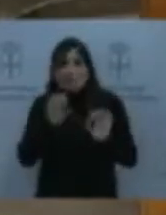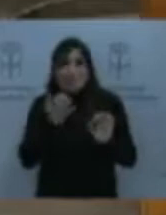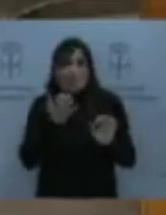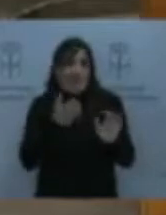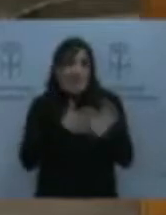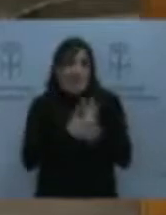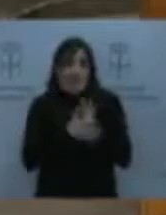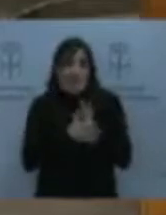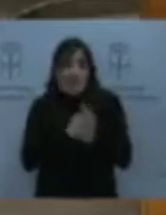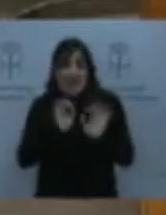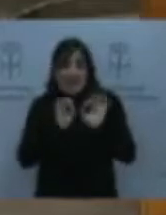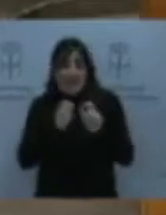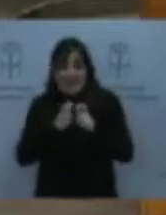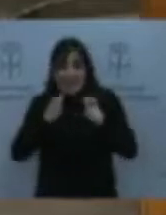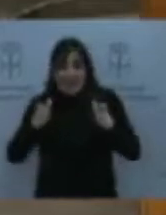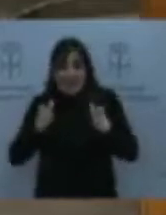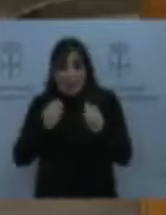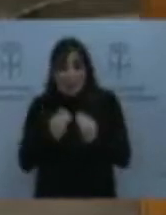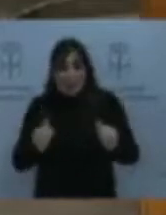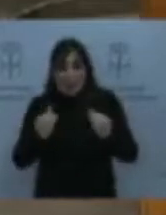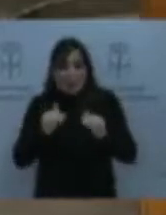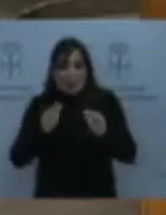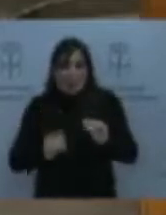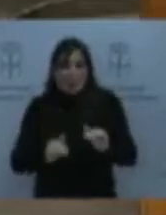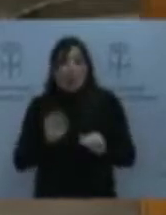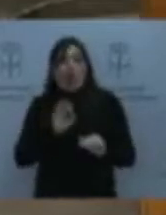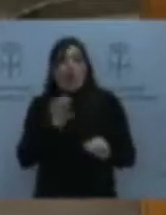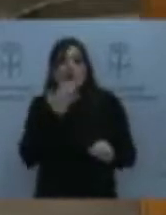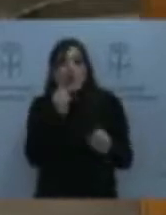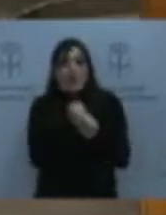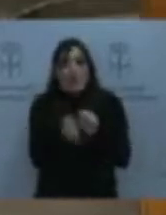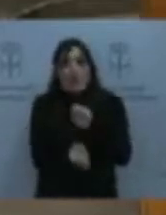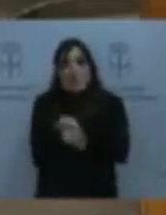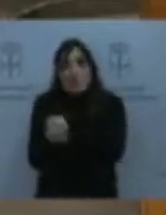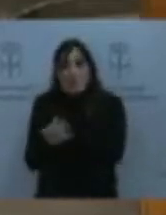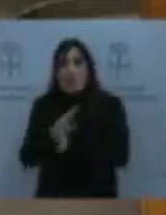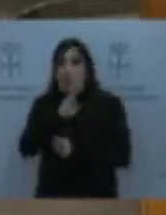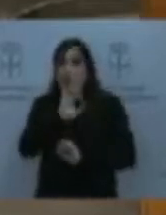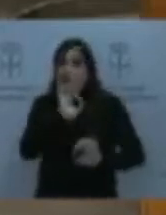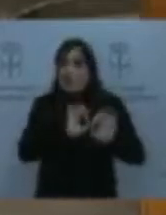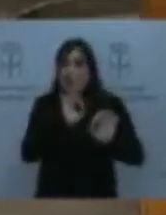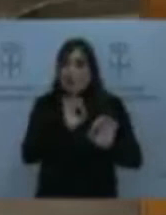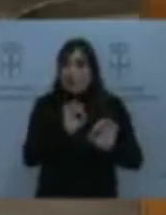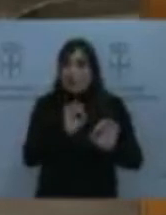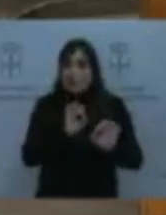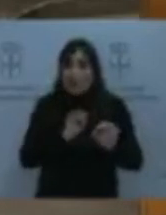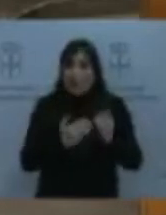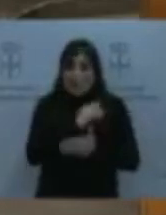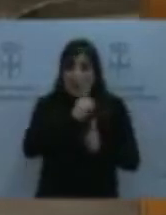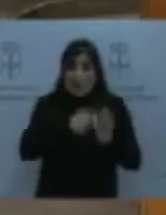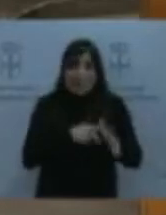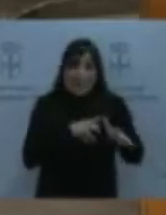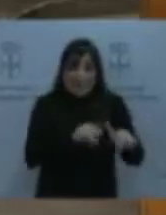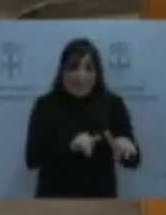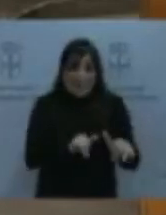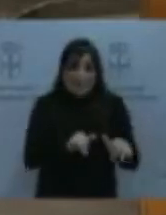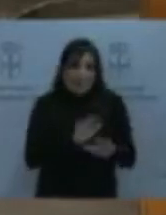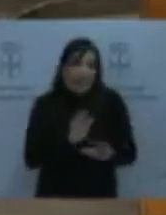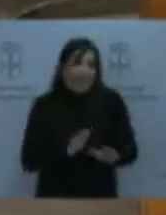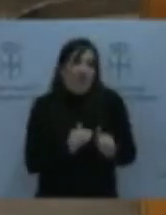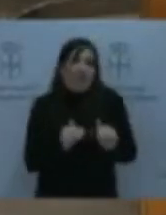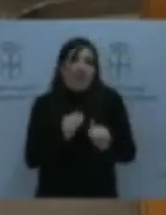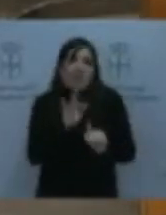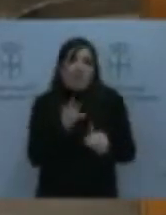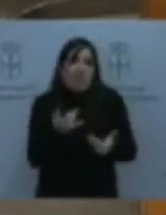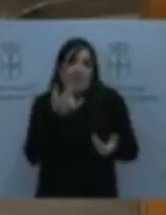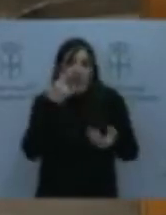nos encontramos que el empleo creado, el 40% ni siquiera es a jornada completa, de tal manera que al final hablar de la EPA cuando no